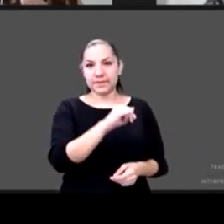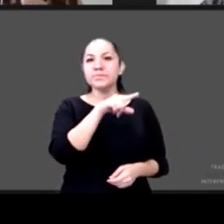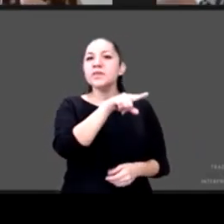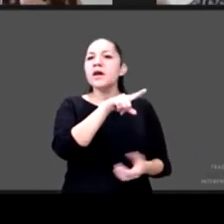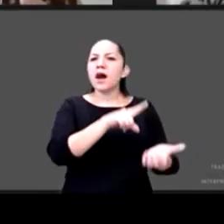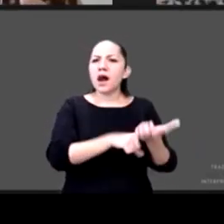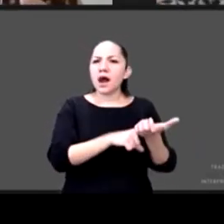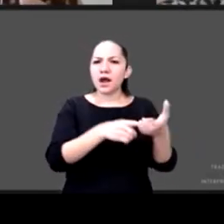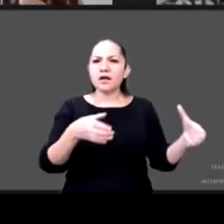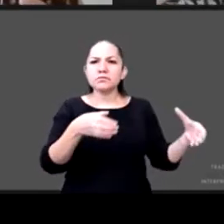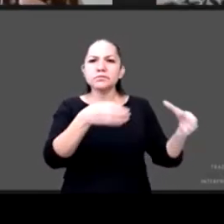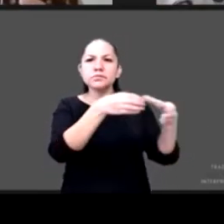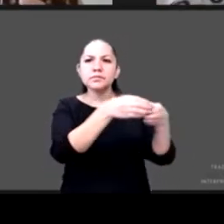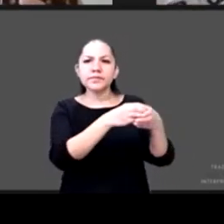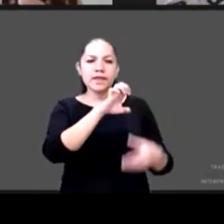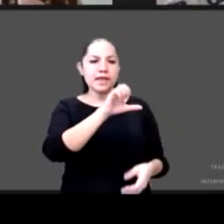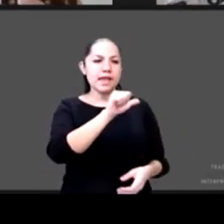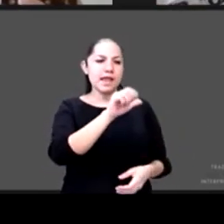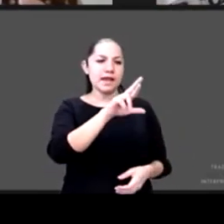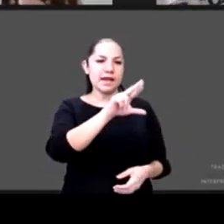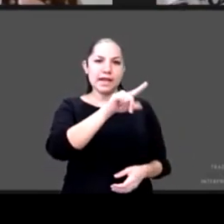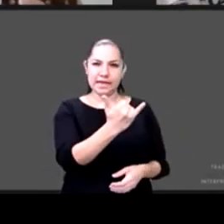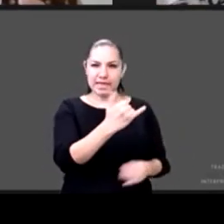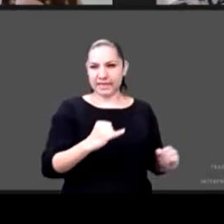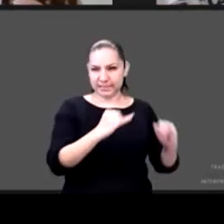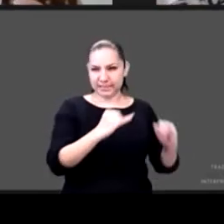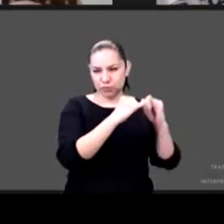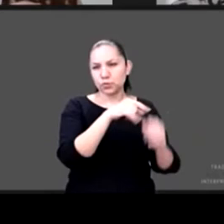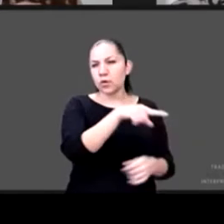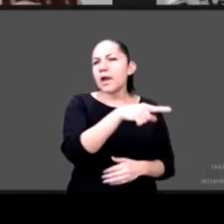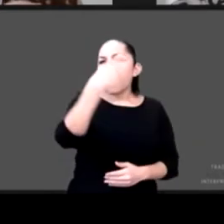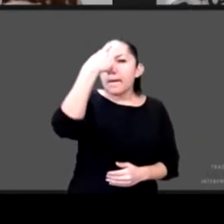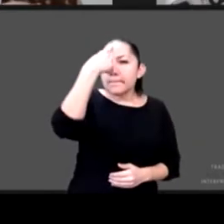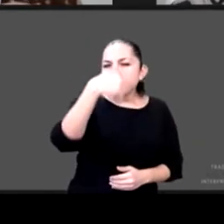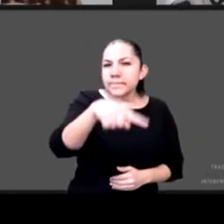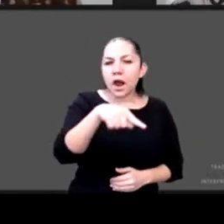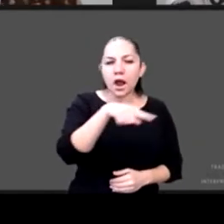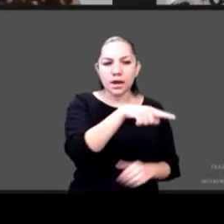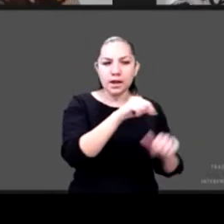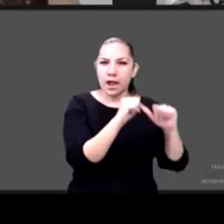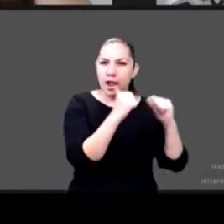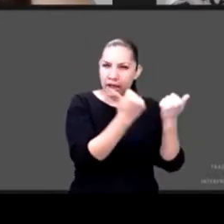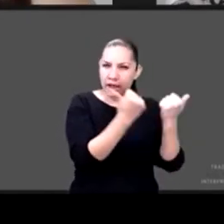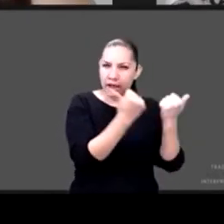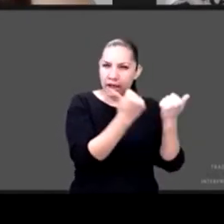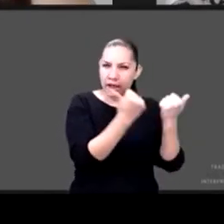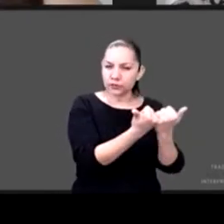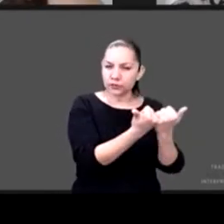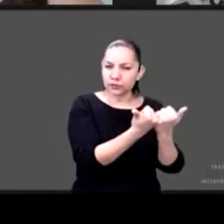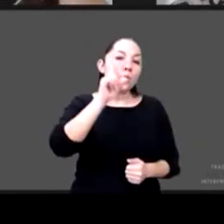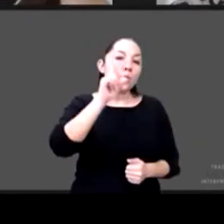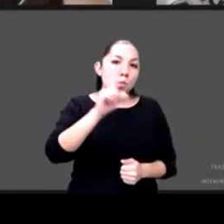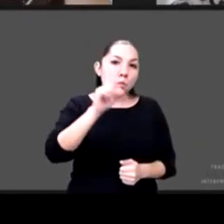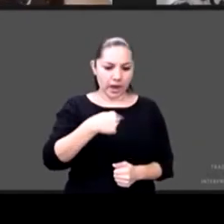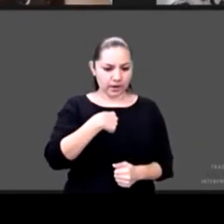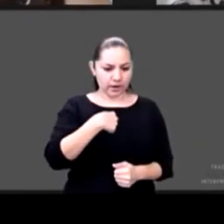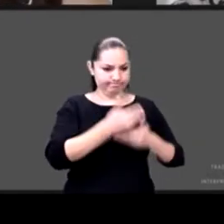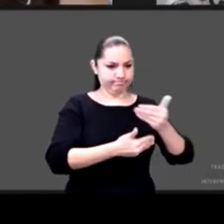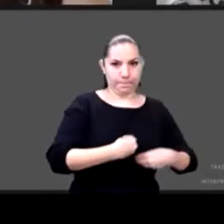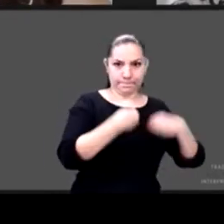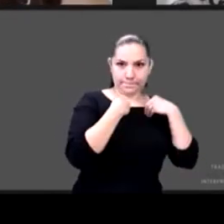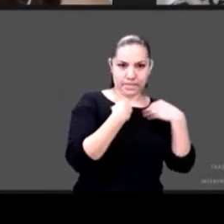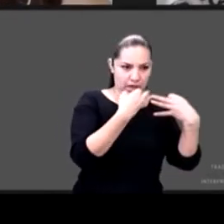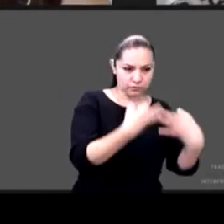Es consejera del Instituto para la Rehabilitación de la Mujer y la Familia. Ella es abogada con especialidad